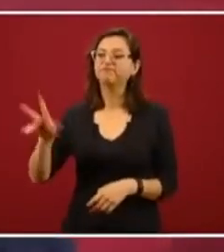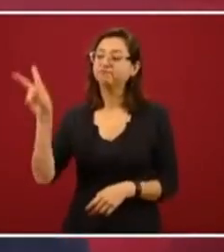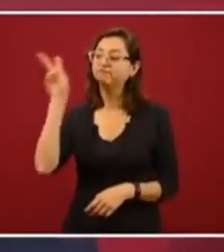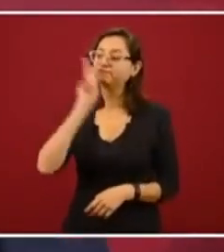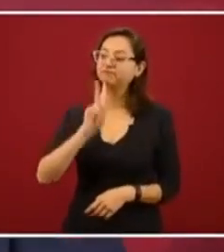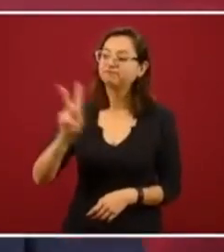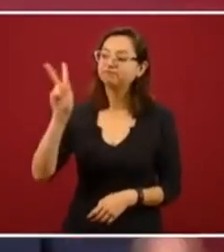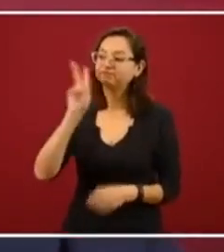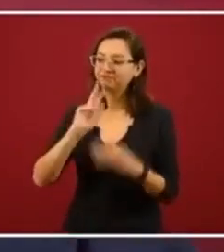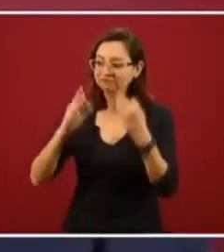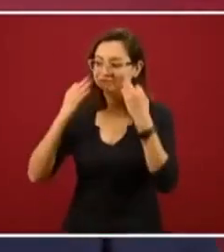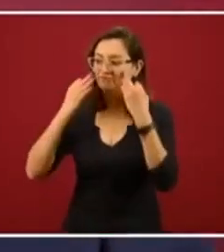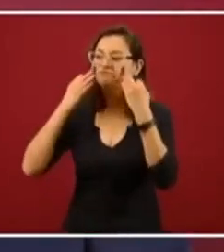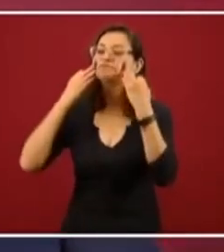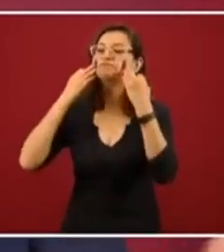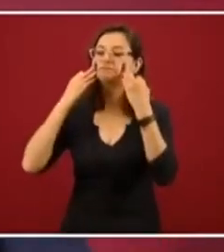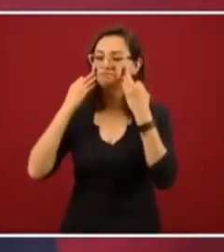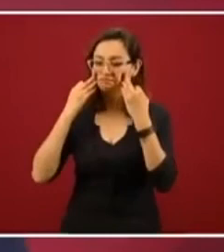Y hago un llamado